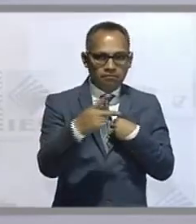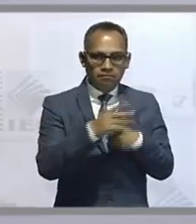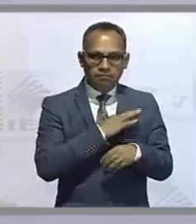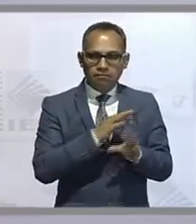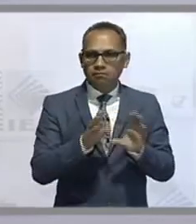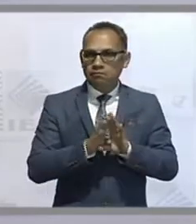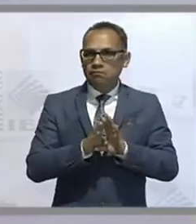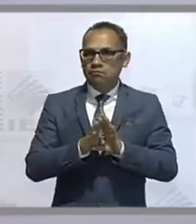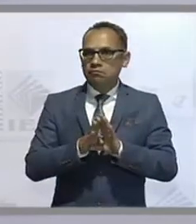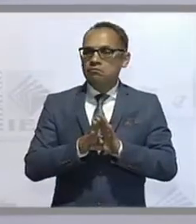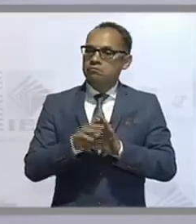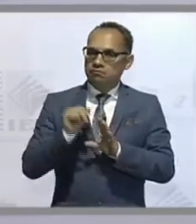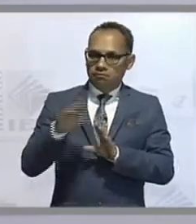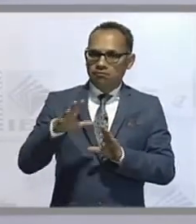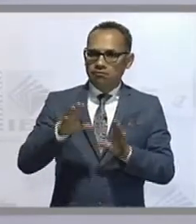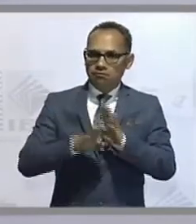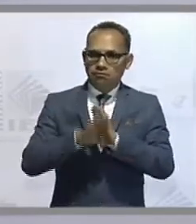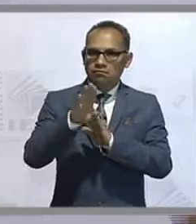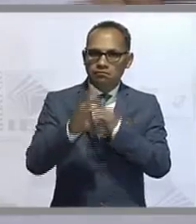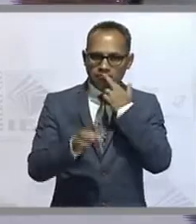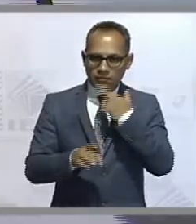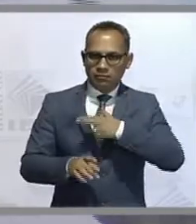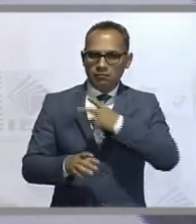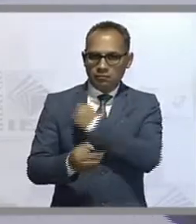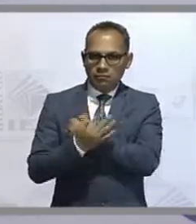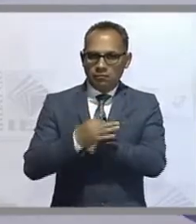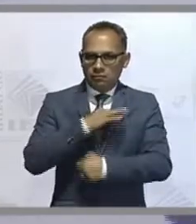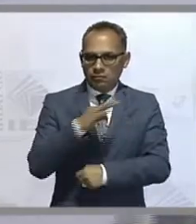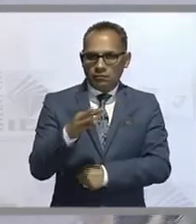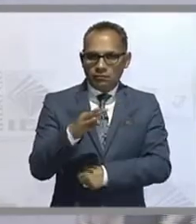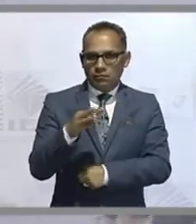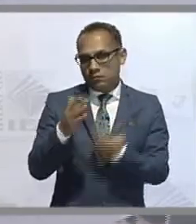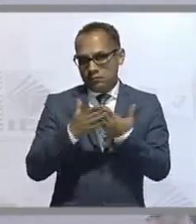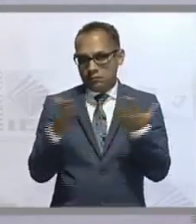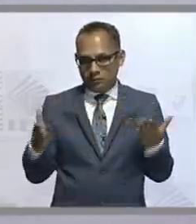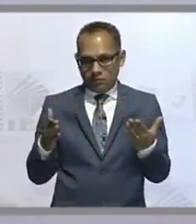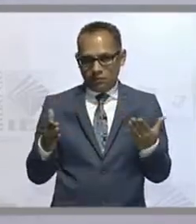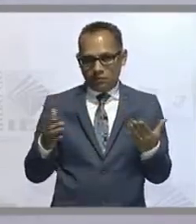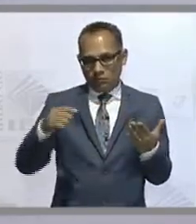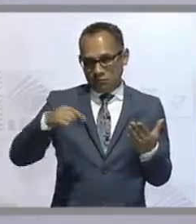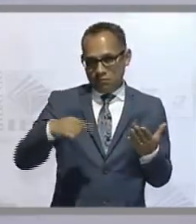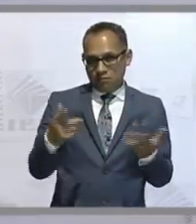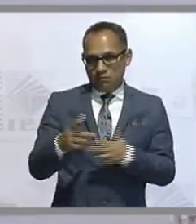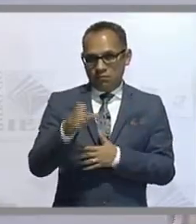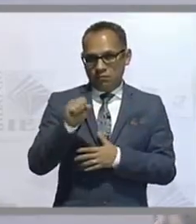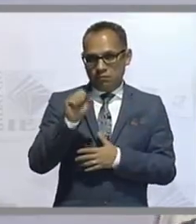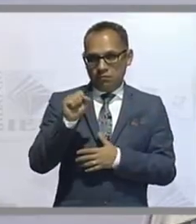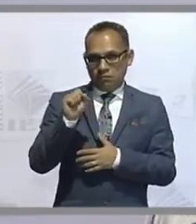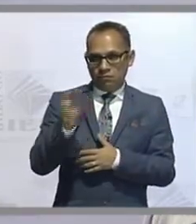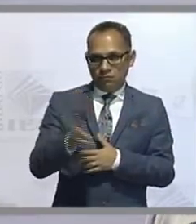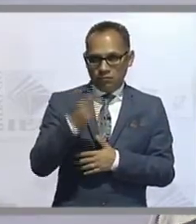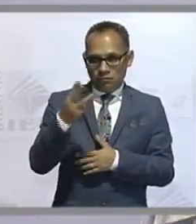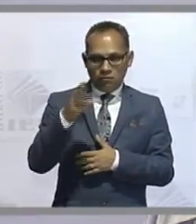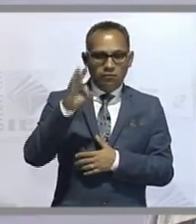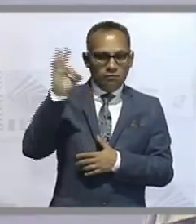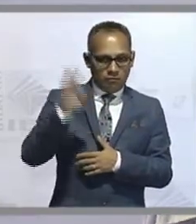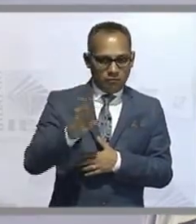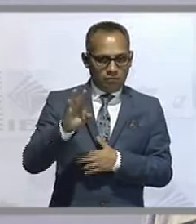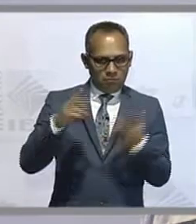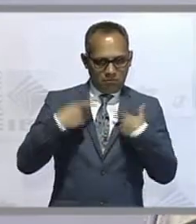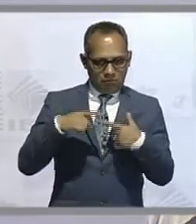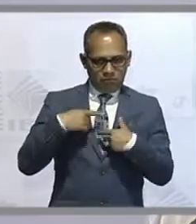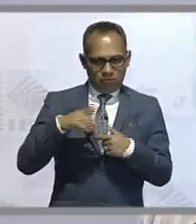hasta el día de hoy sólo el 63 sólo el 63 por ciento de la